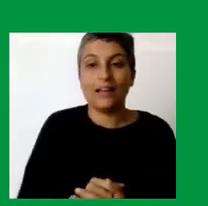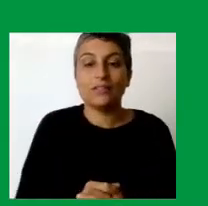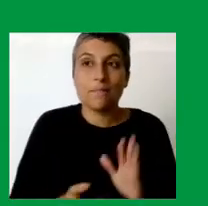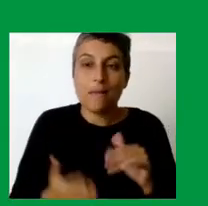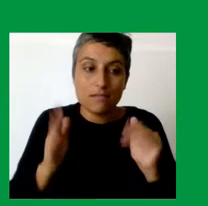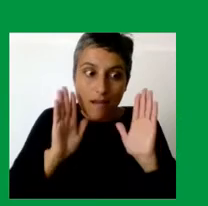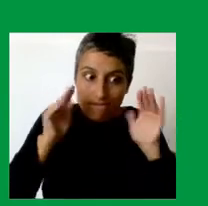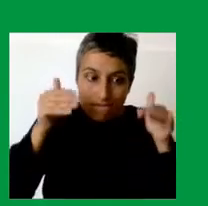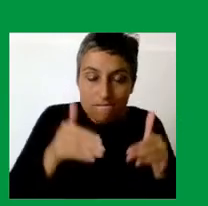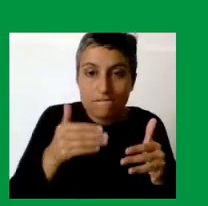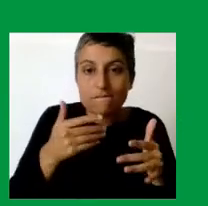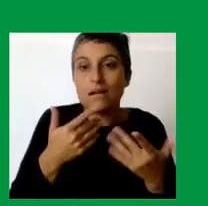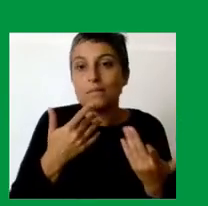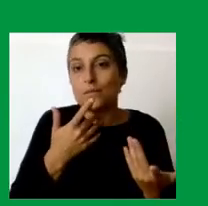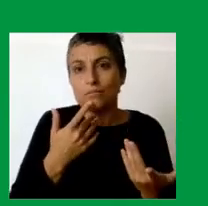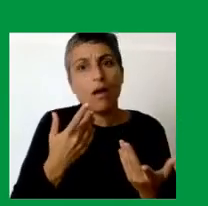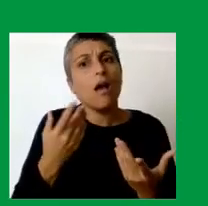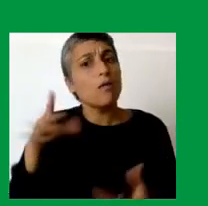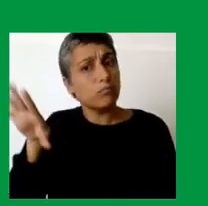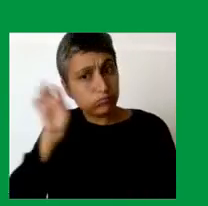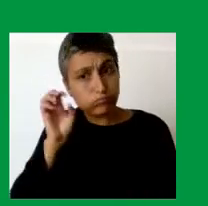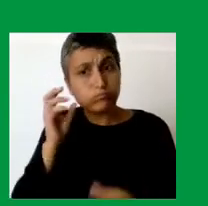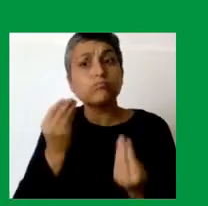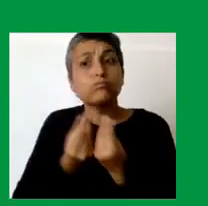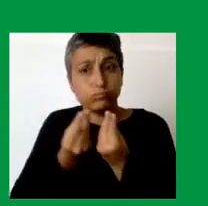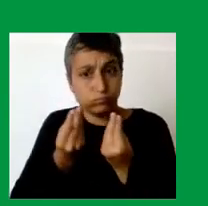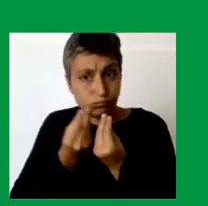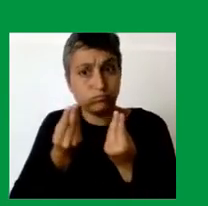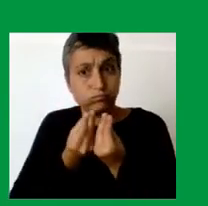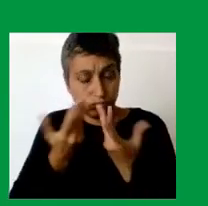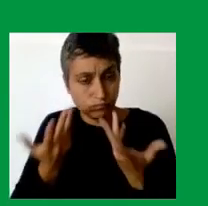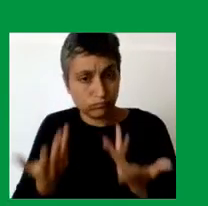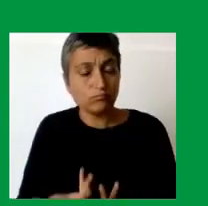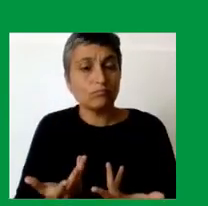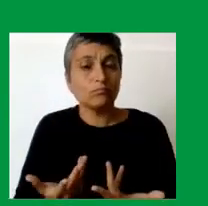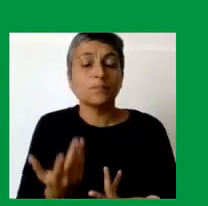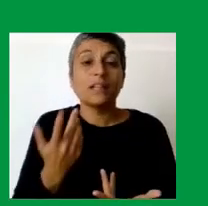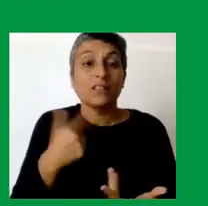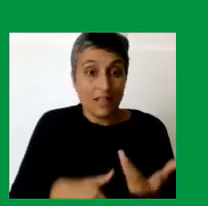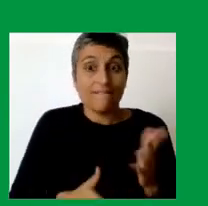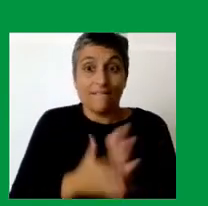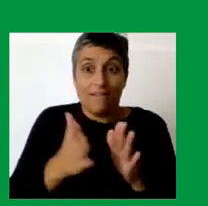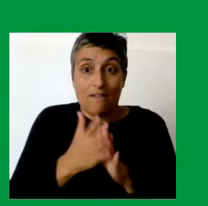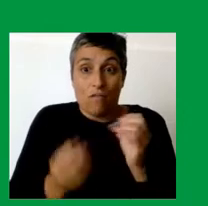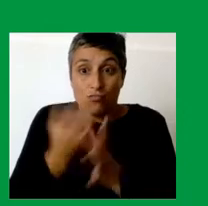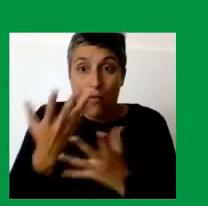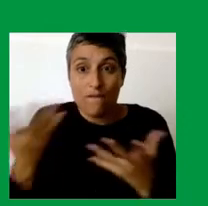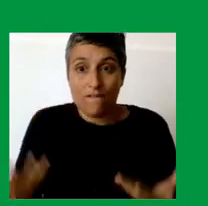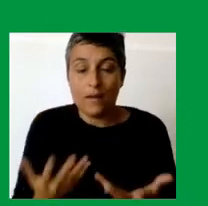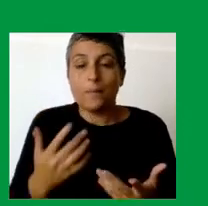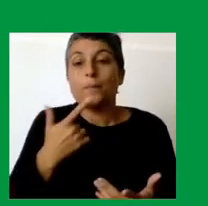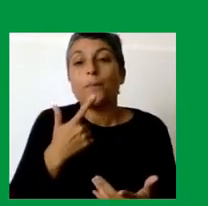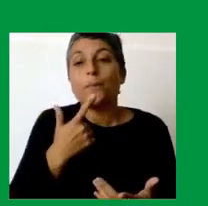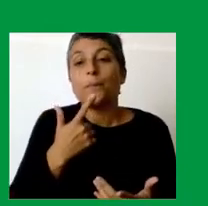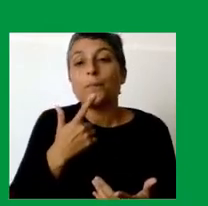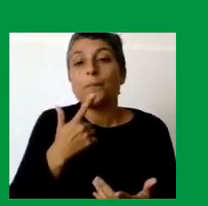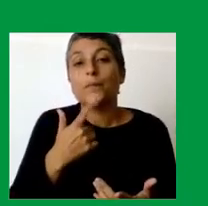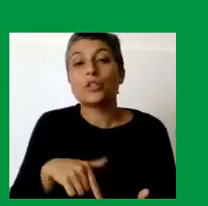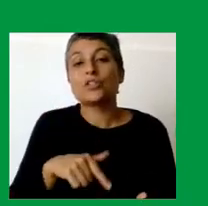¿no? Los chicos, a las chicas escuchan mucho podcast. ¿Sí? Y es una de las tendencias, ¿no? El escritor Jorge